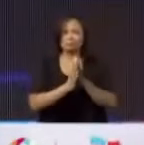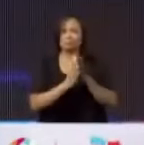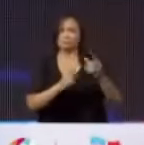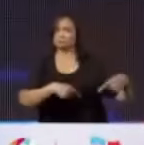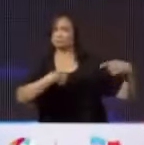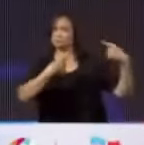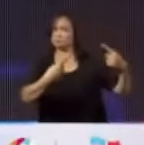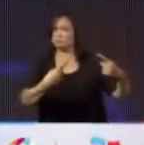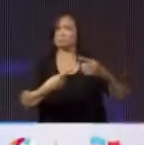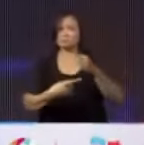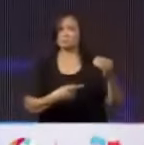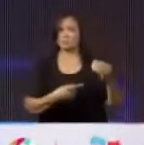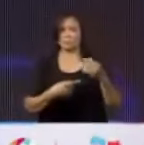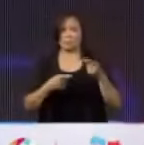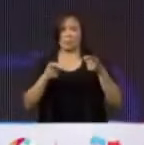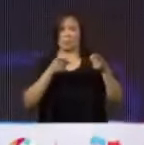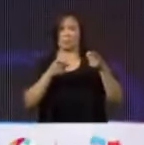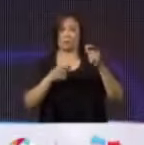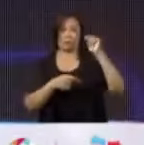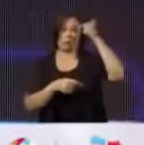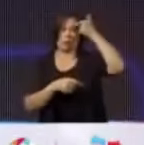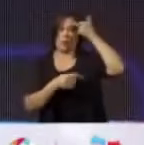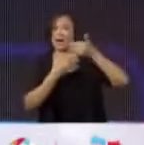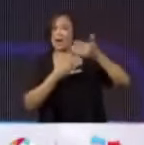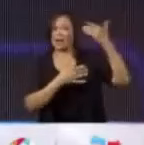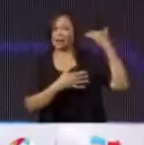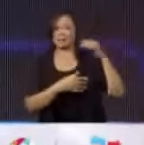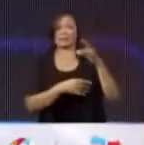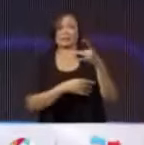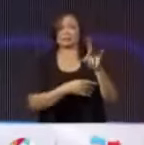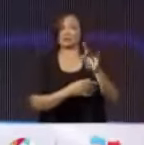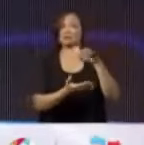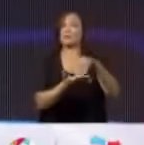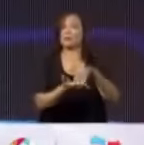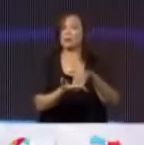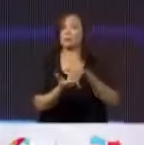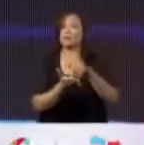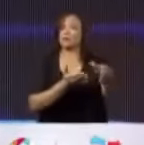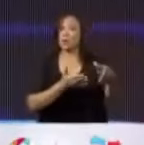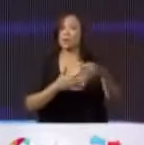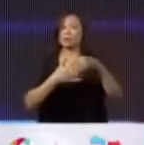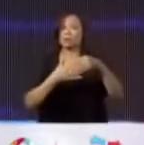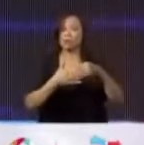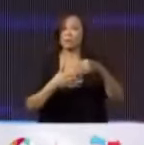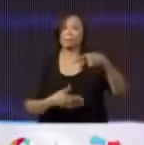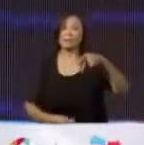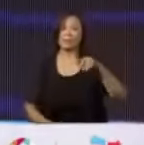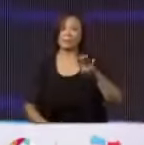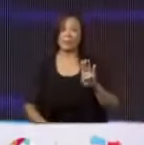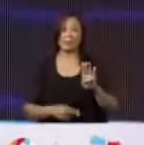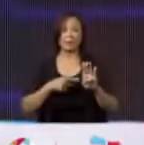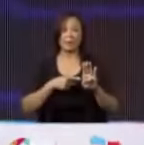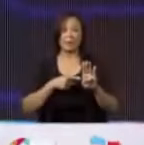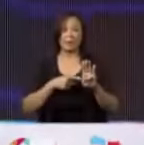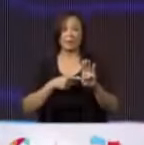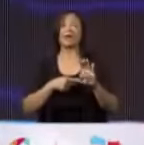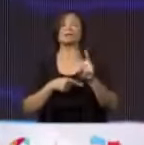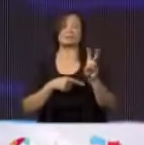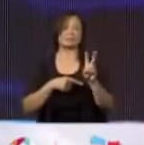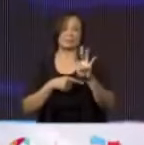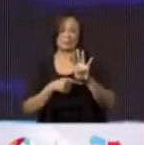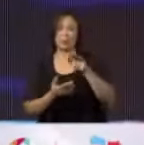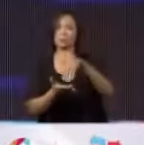siglo. Durante mi gestión de gobierno, pasamos de 18 mil millones de dólares del Producto Interno Bruto